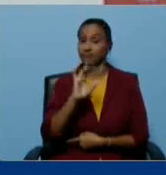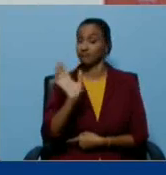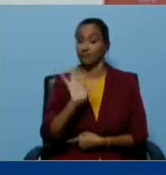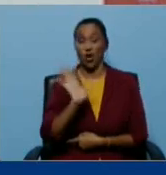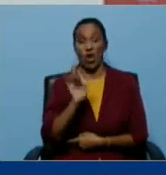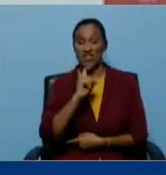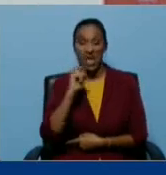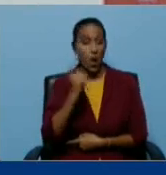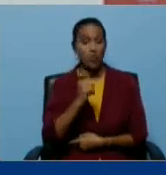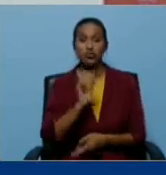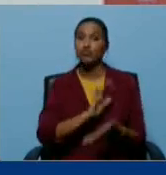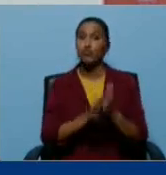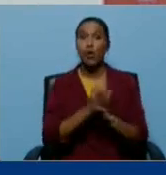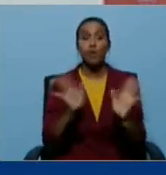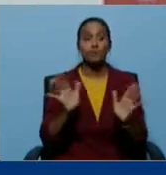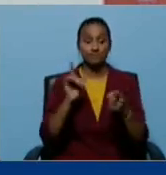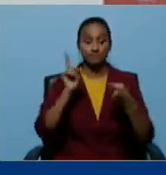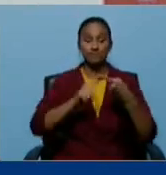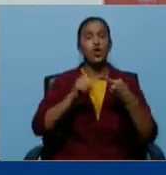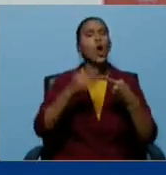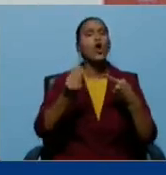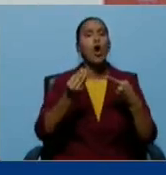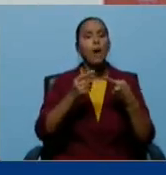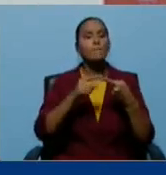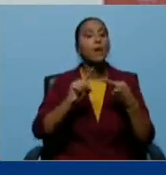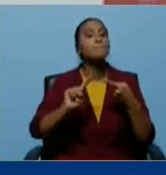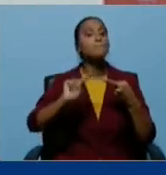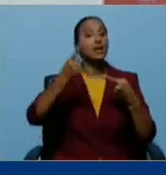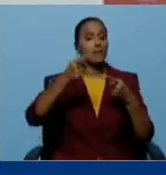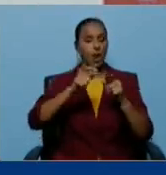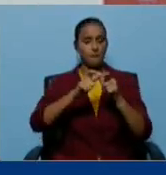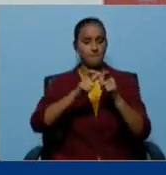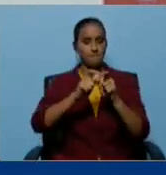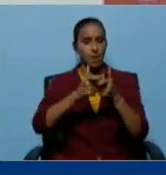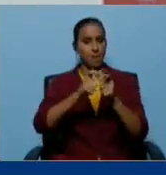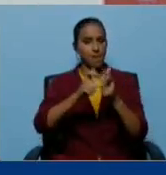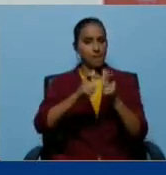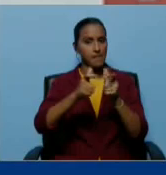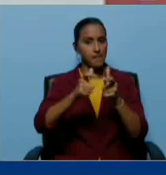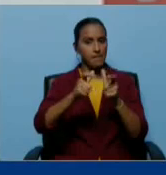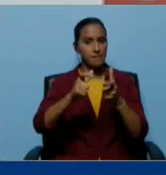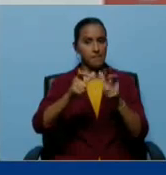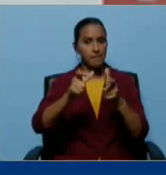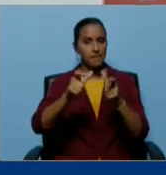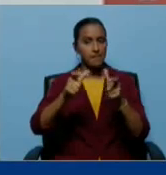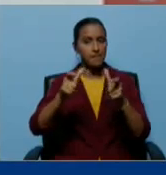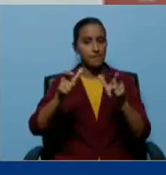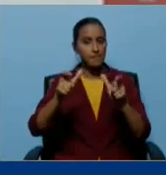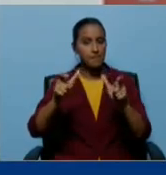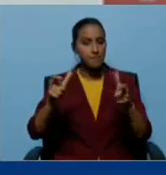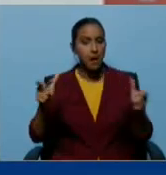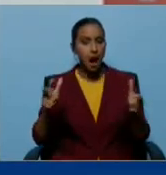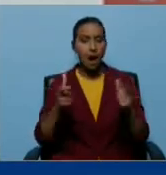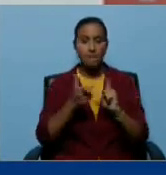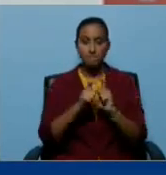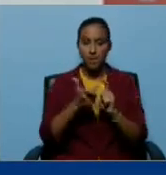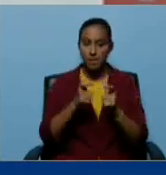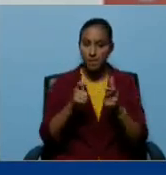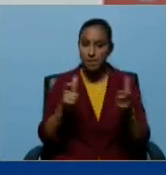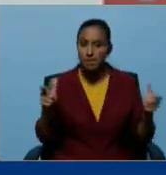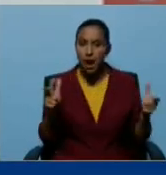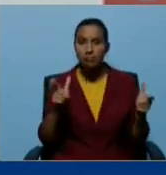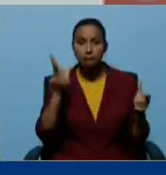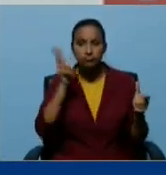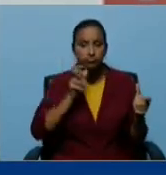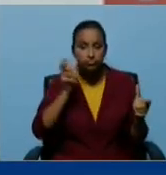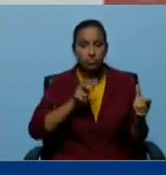Primer anillo, a crecer en expansión. La sociedad profunda, buscarla,